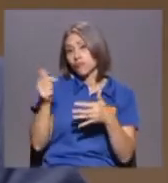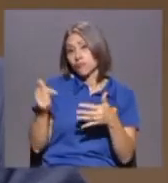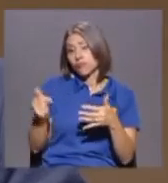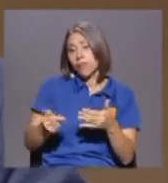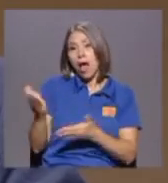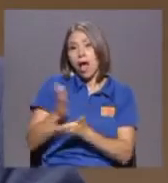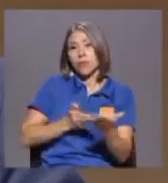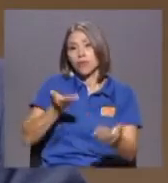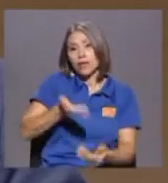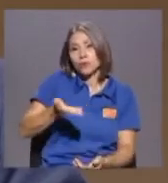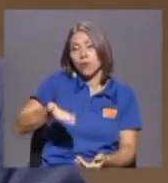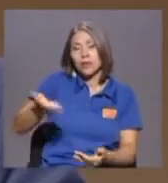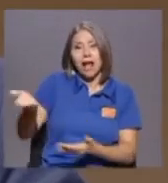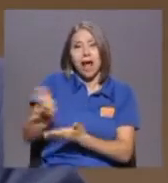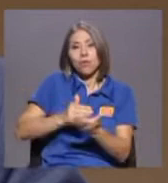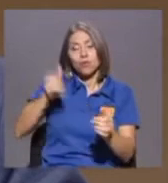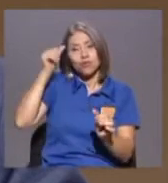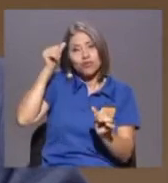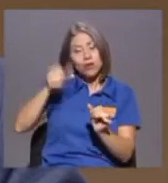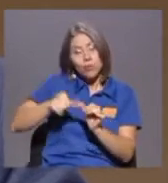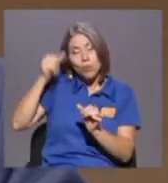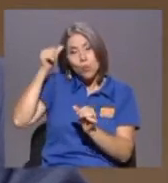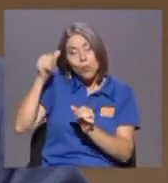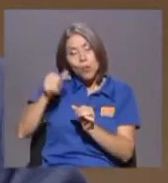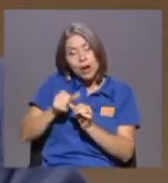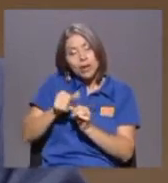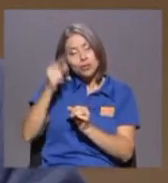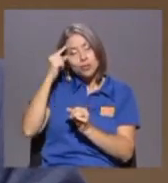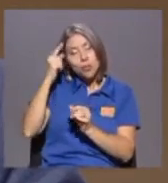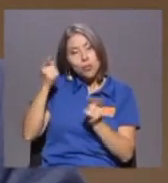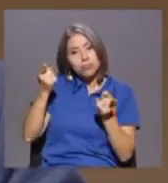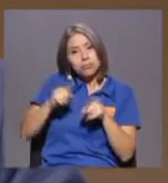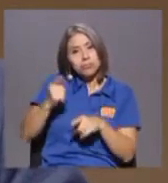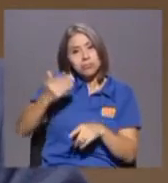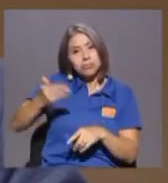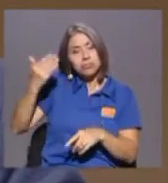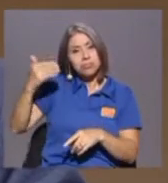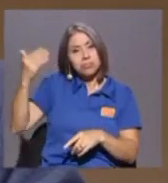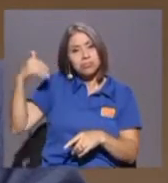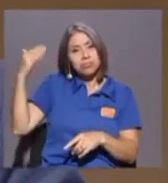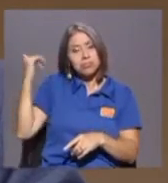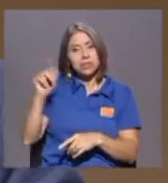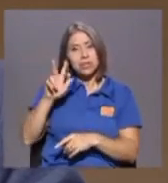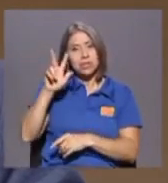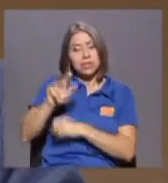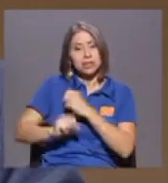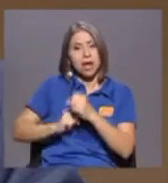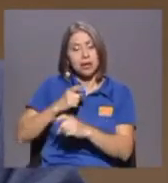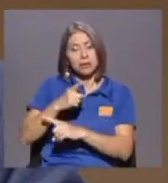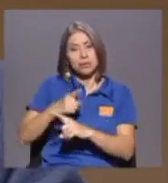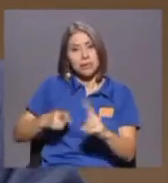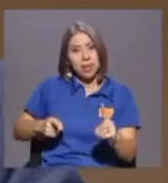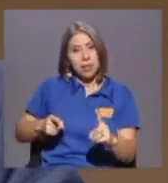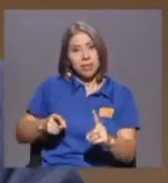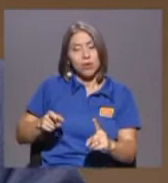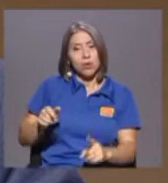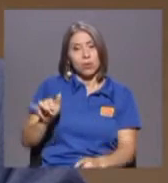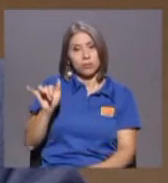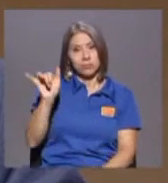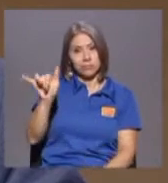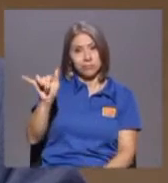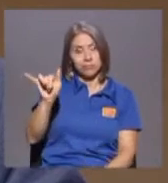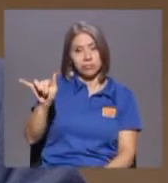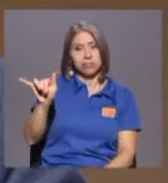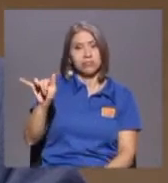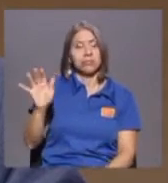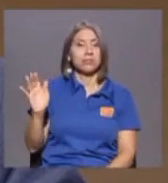cosas, algunos recuerdos, algunas reminiscencias de esos 3 años y medio